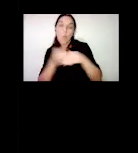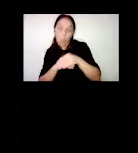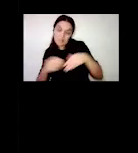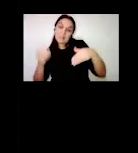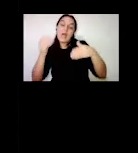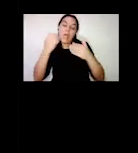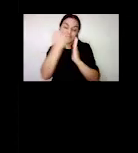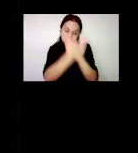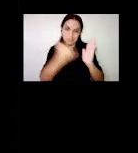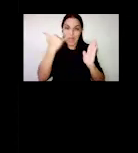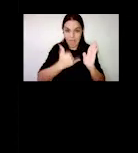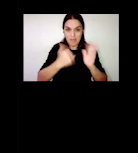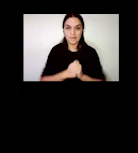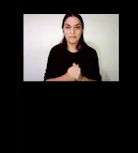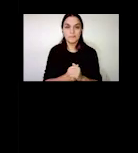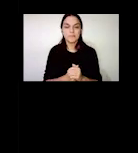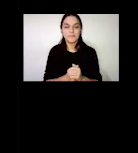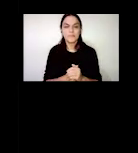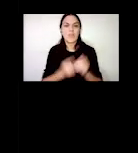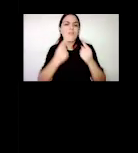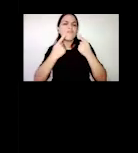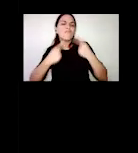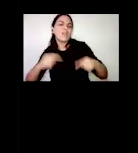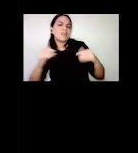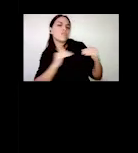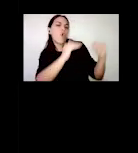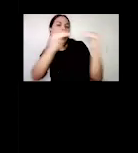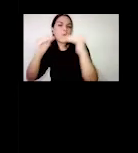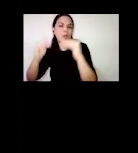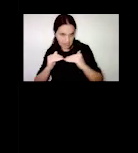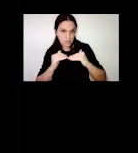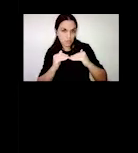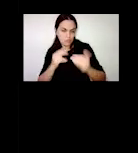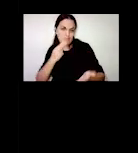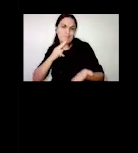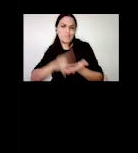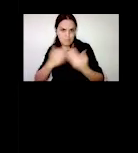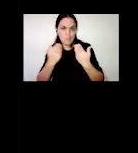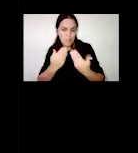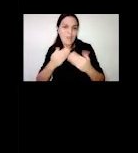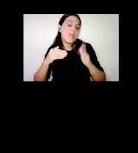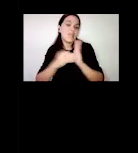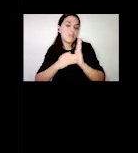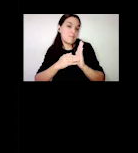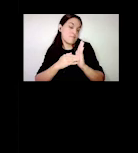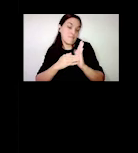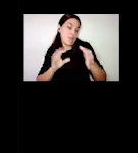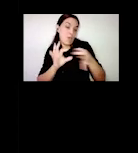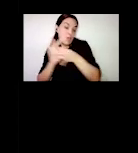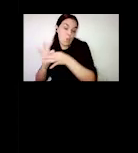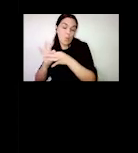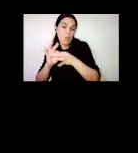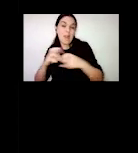blockchain. Son bienes homogéneos y fungibles, de acuerdo a las características de homogéneo y fungible del